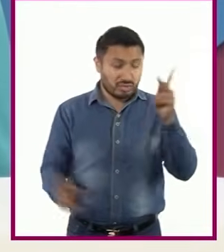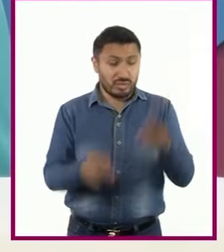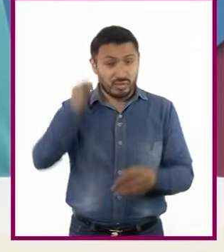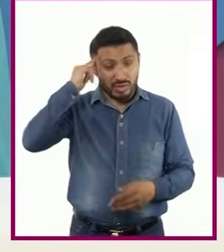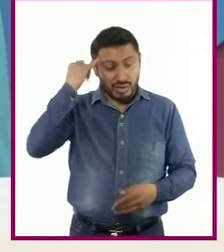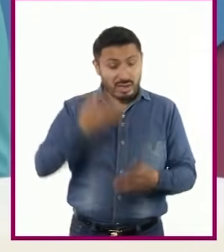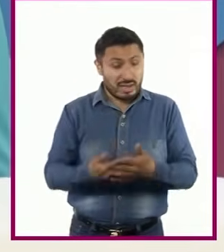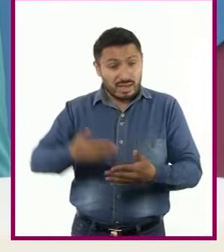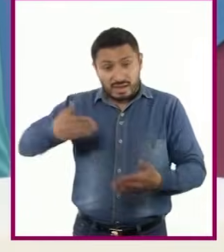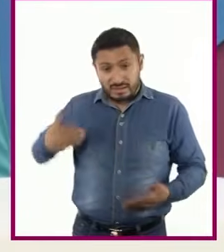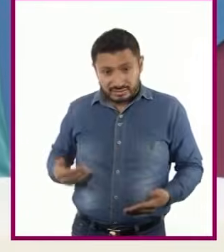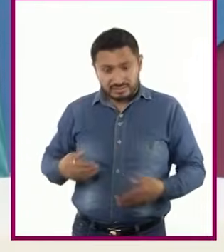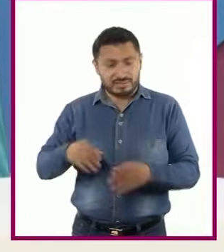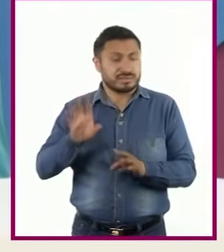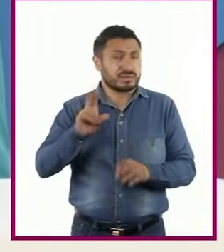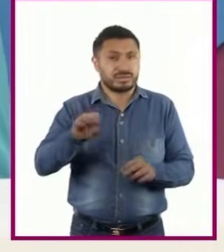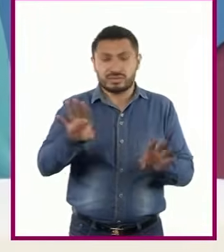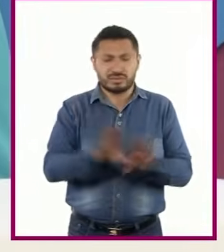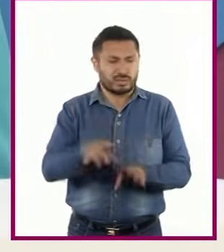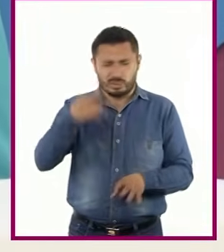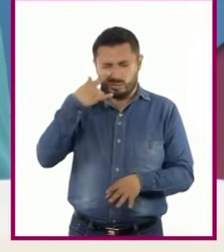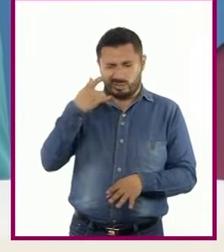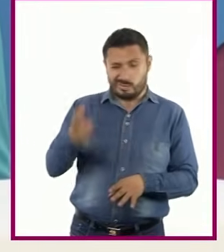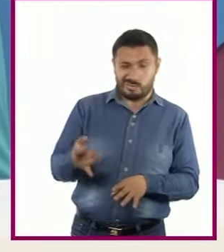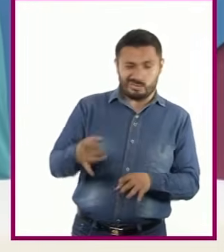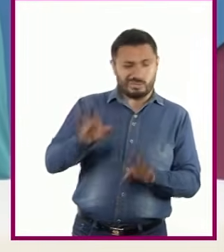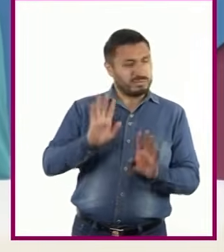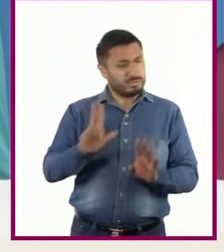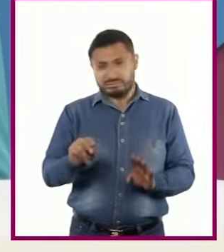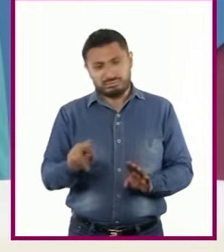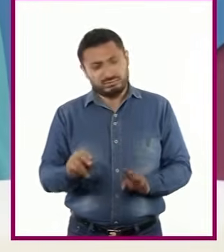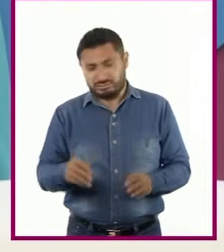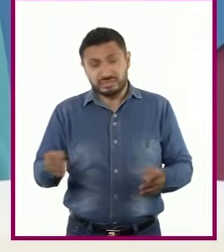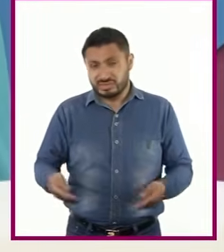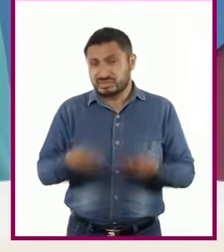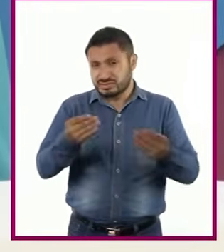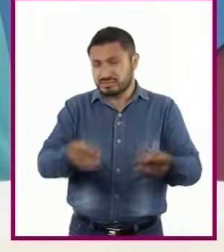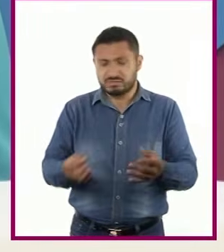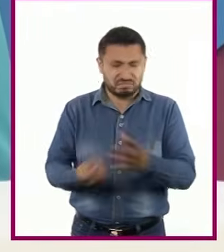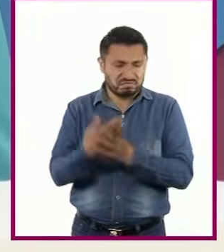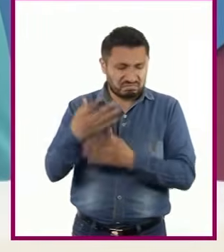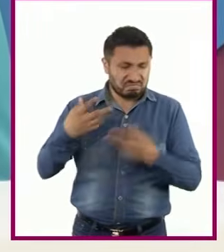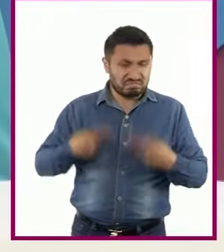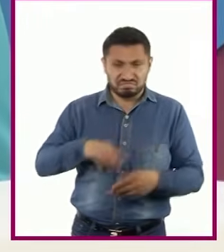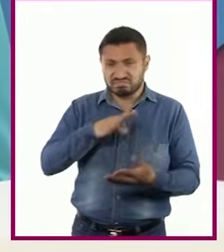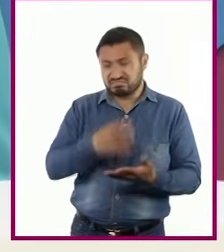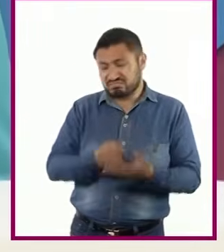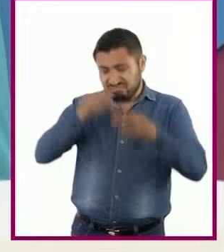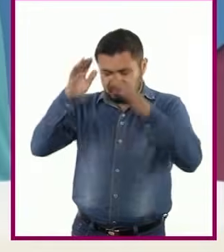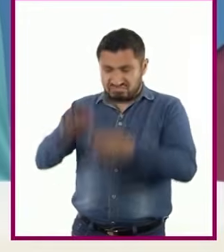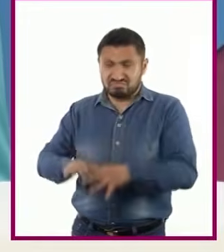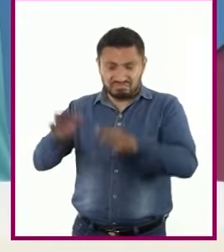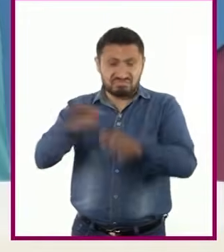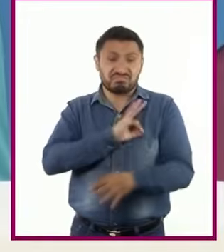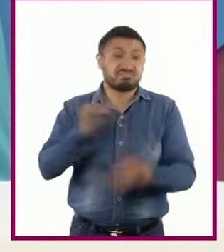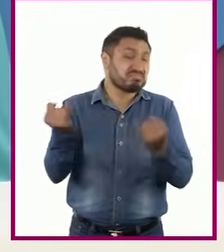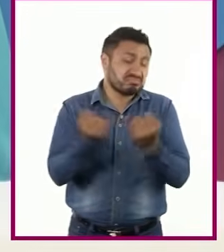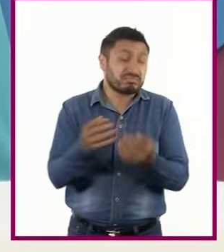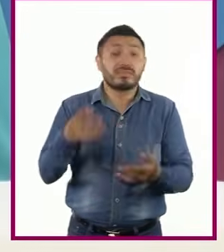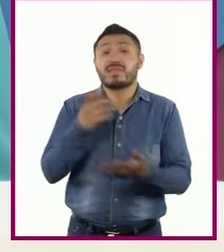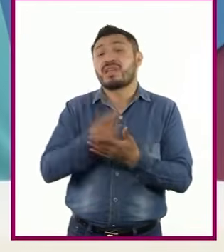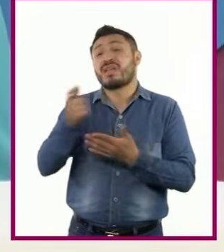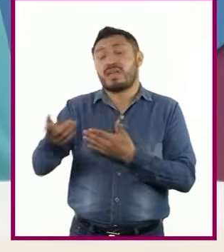los mexicas, no resultó extraño entregar tributo a los nuevos conquistadores, como lo